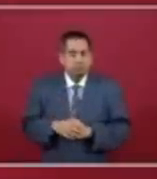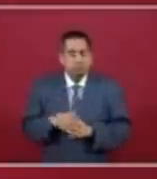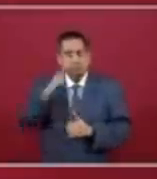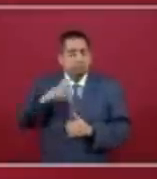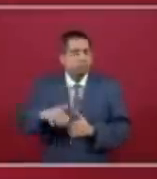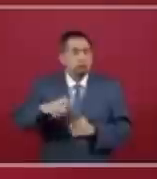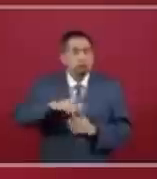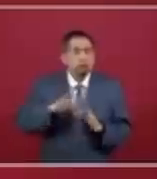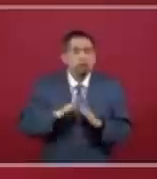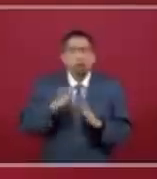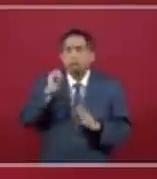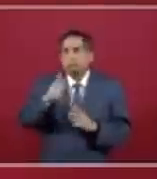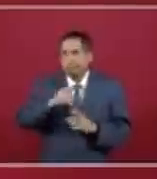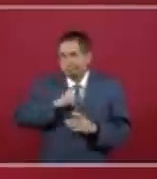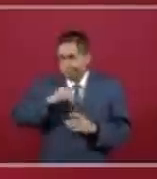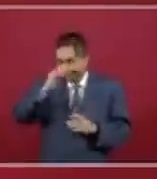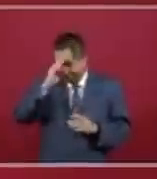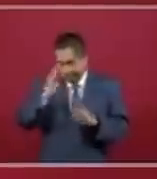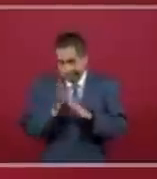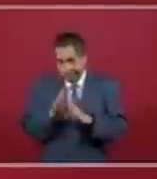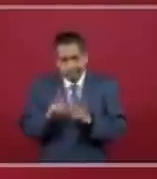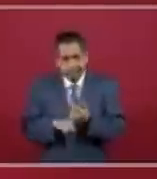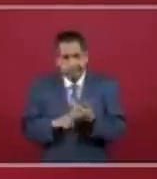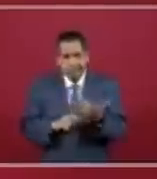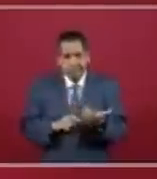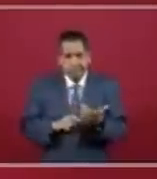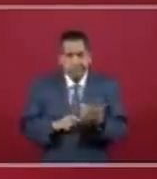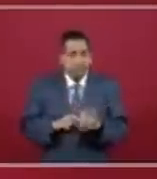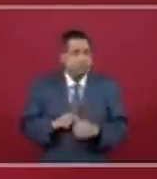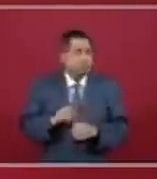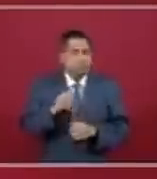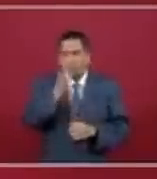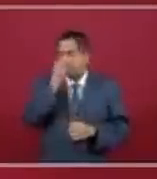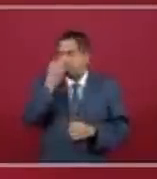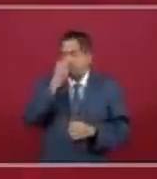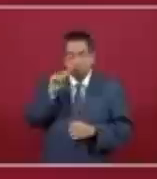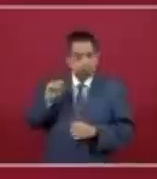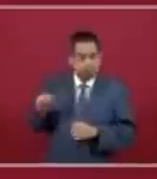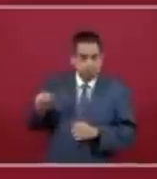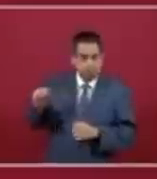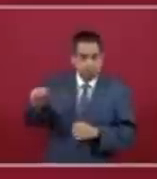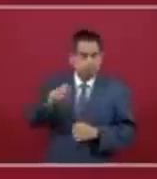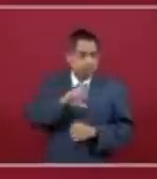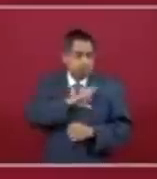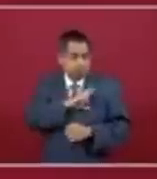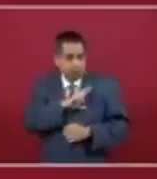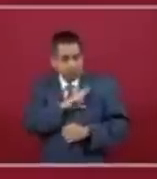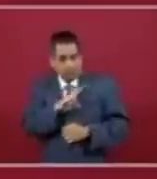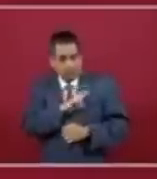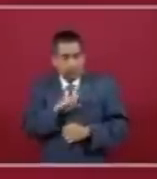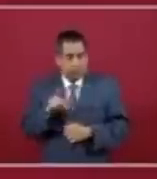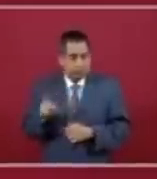Buscar un mecanismo que en las escuelas particulares